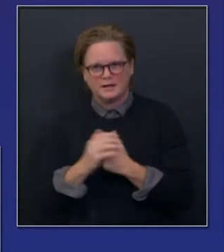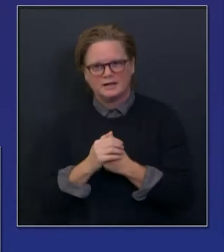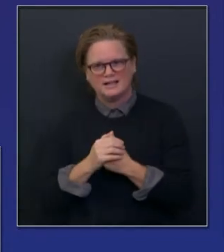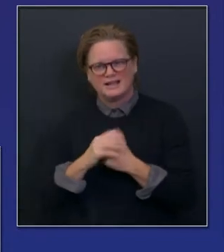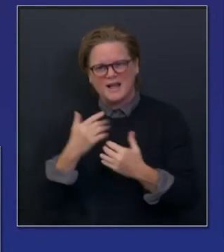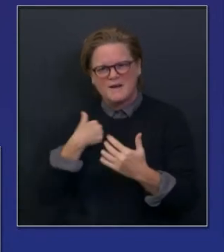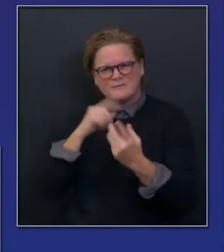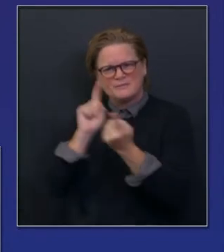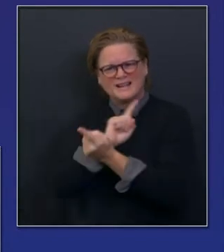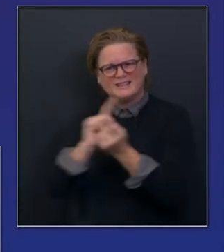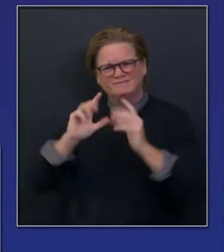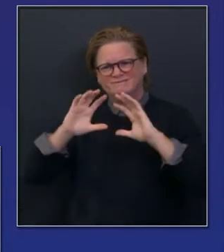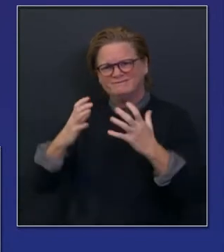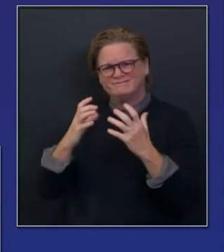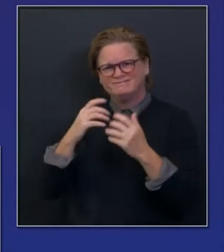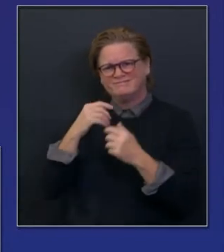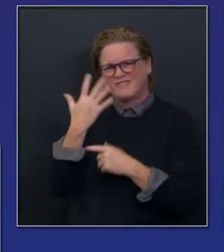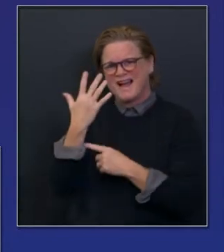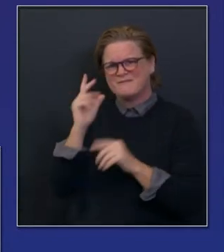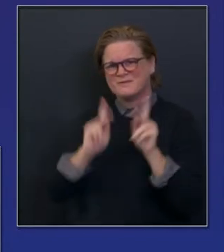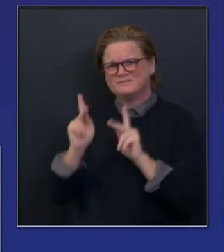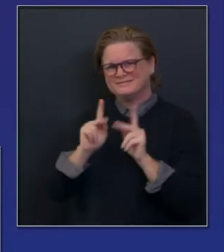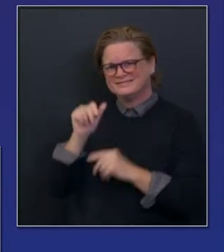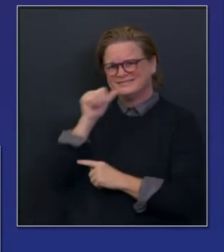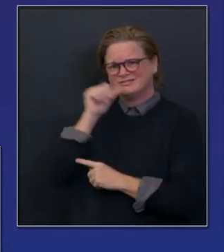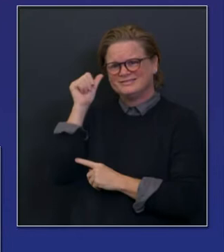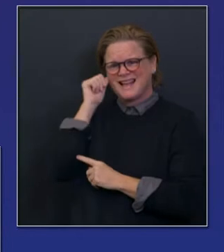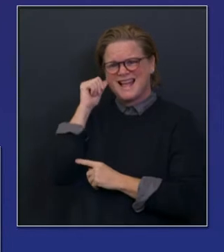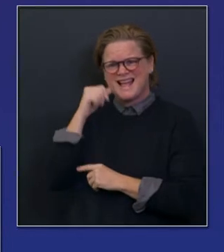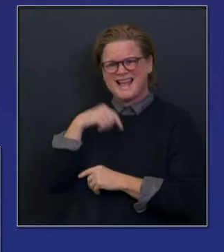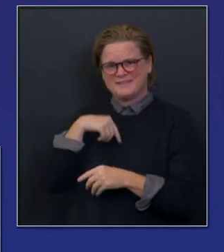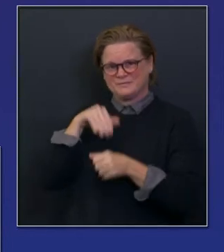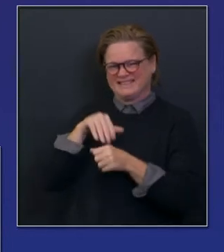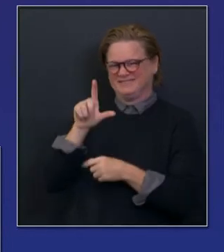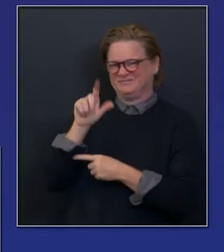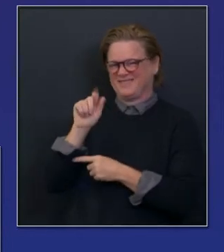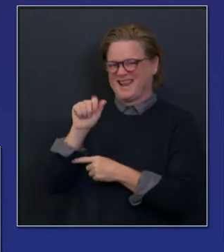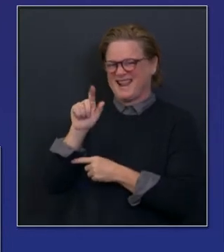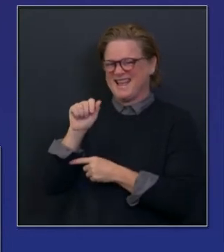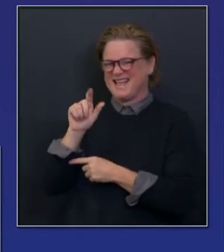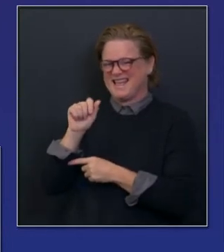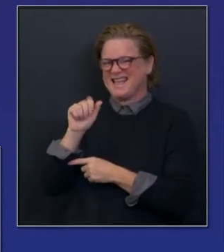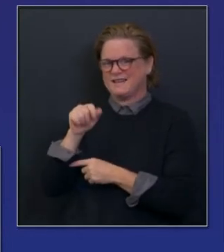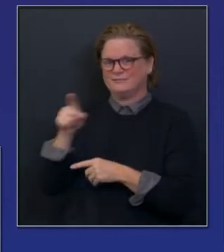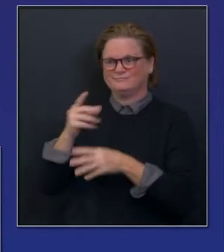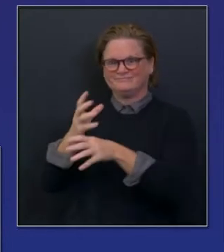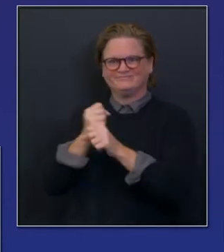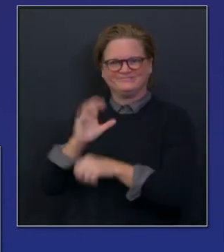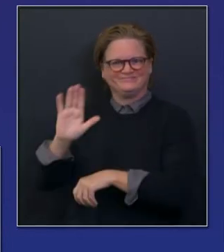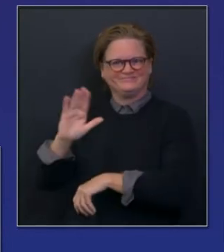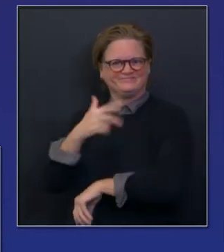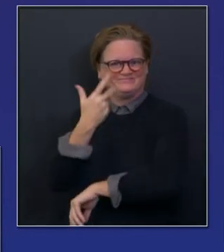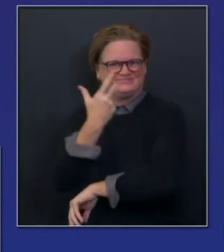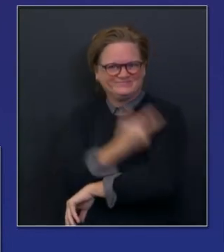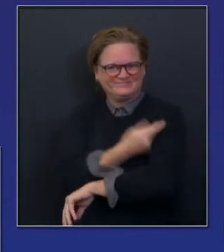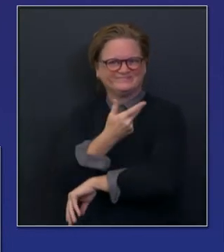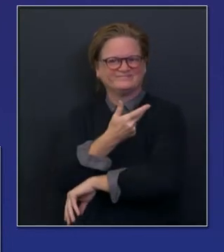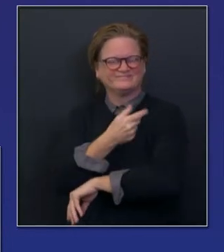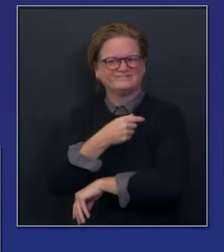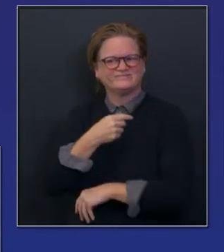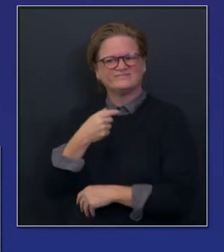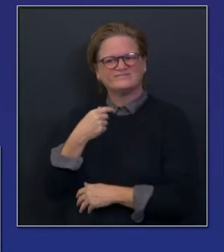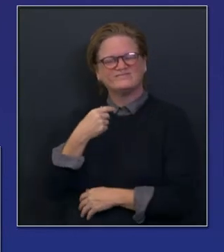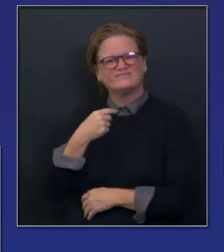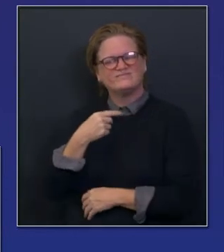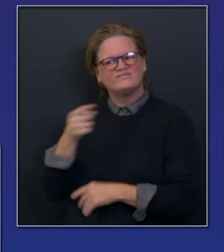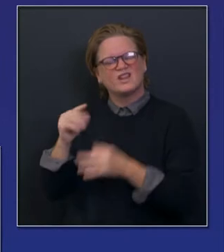tuve la oportunidad de conocer y con quien tuve la oportunidad de dialogar en el condado de Los Ángeles, lo primero que dijeron es que siento